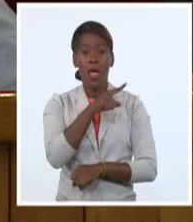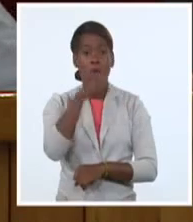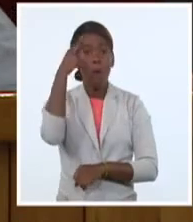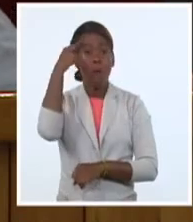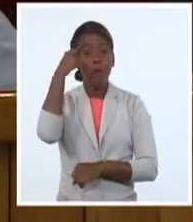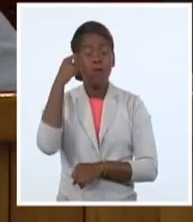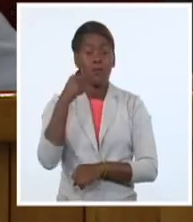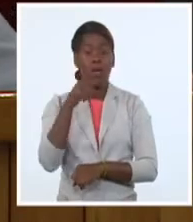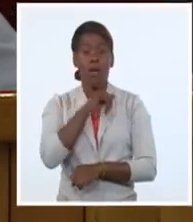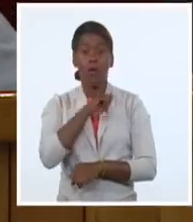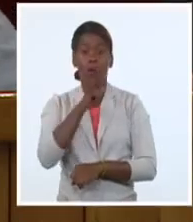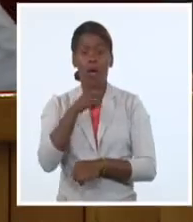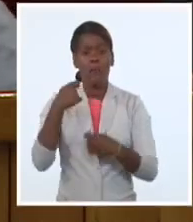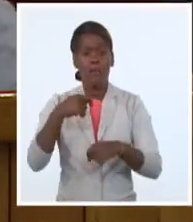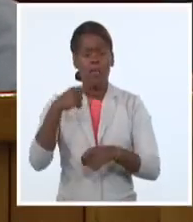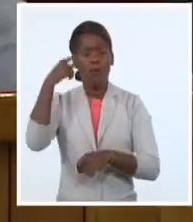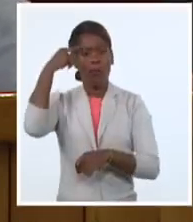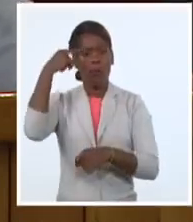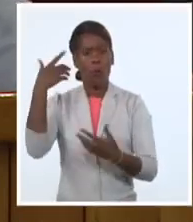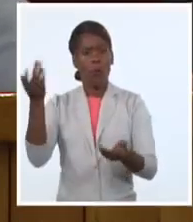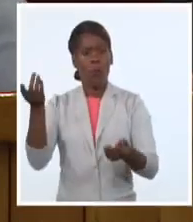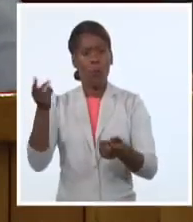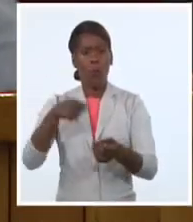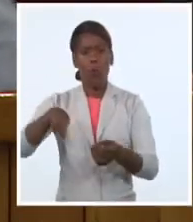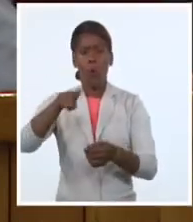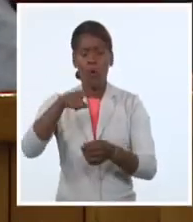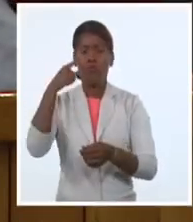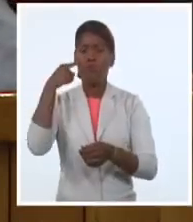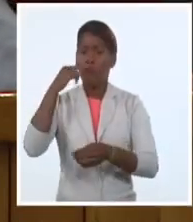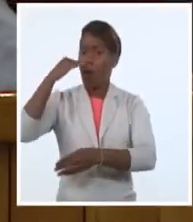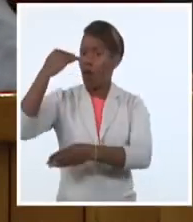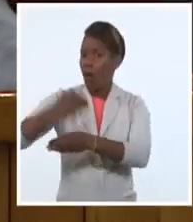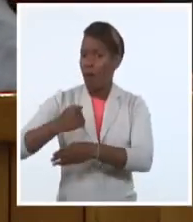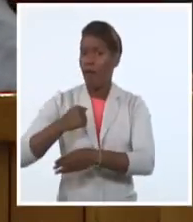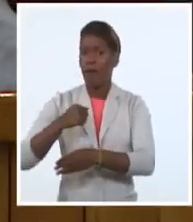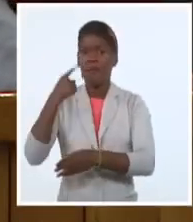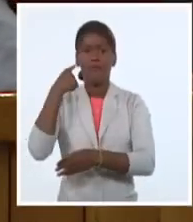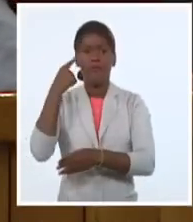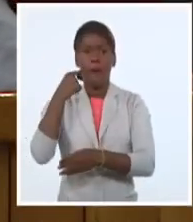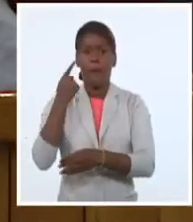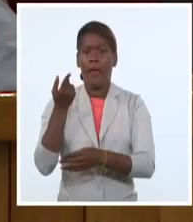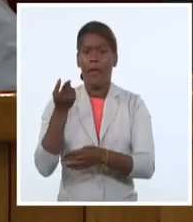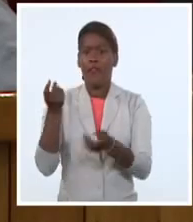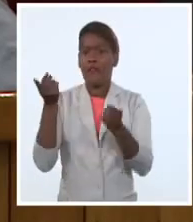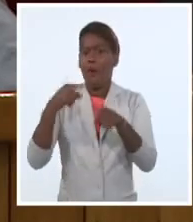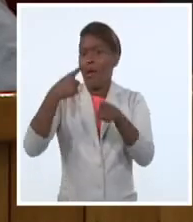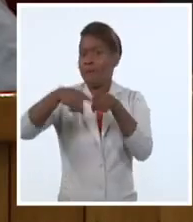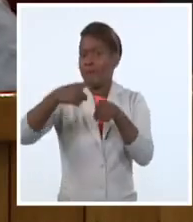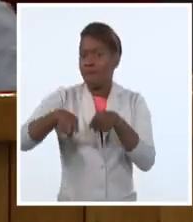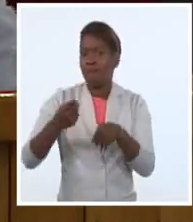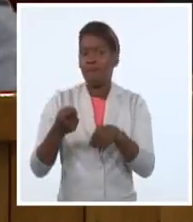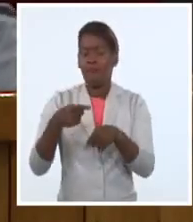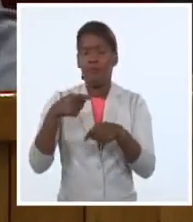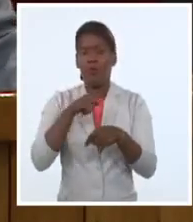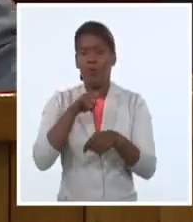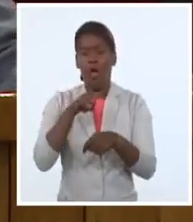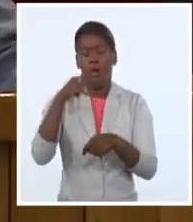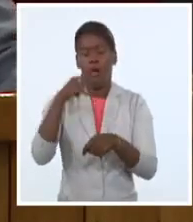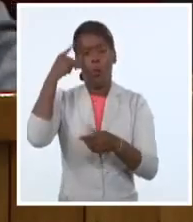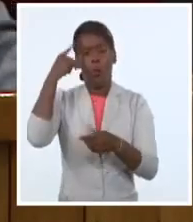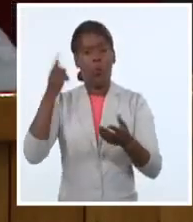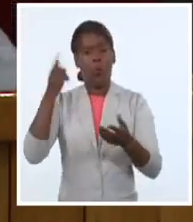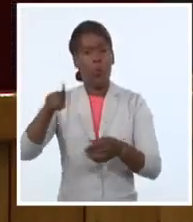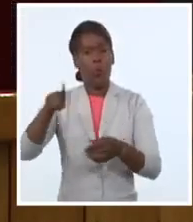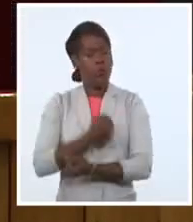historia cómo han terminado las naciones, entre comillas, salvadas por las tropas yanquis o de la OTAN, apenas